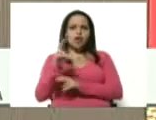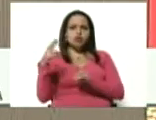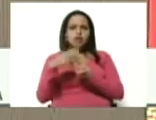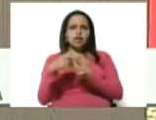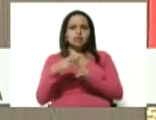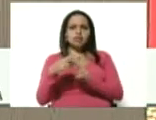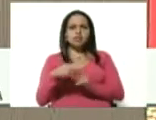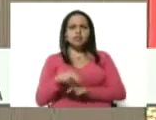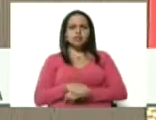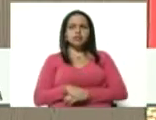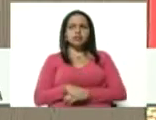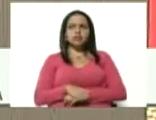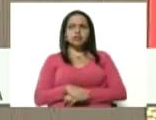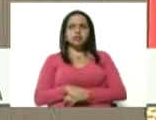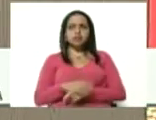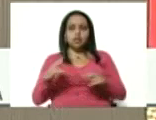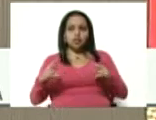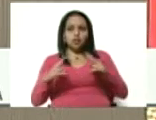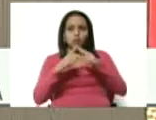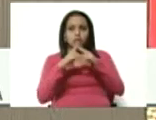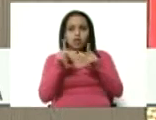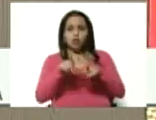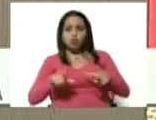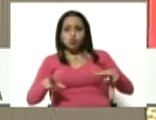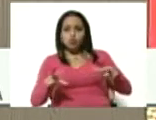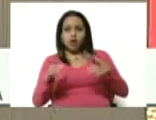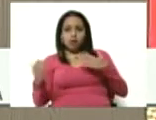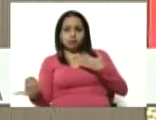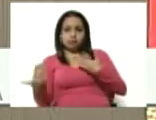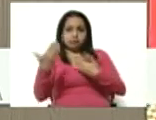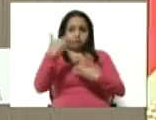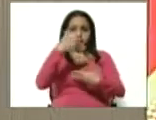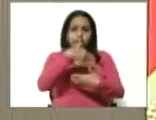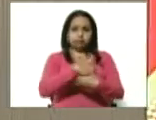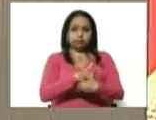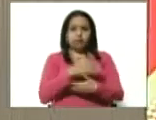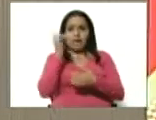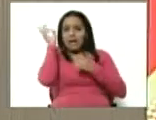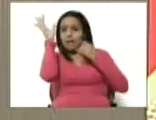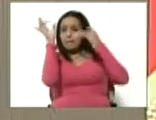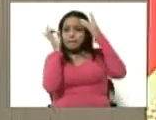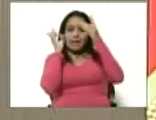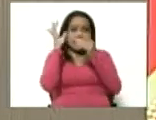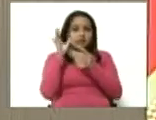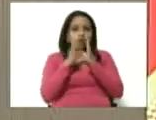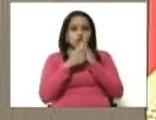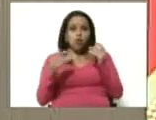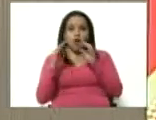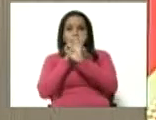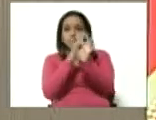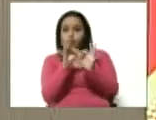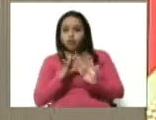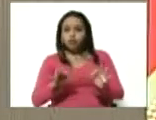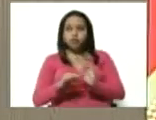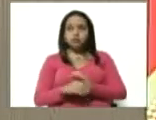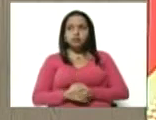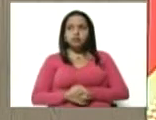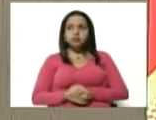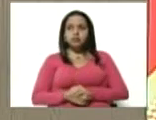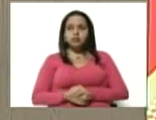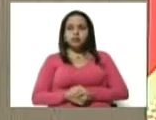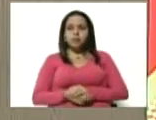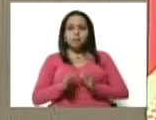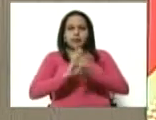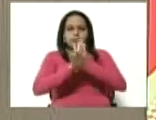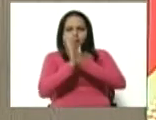Bernal, donde encuentra un paso irregular. Bueno, se las ingenian por todas las vías para quebrar